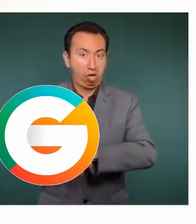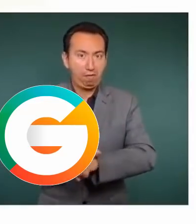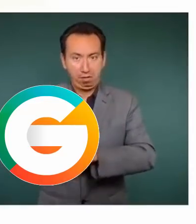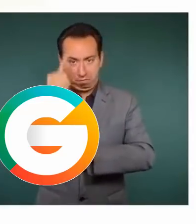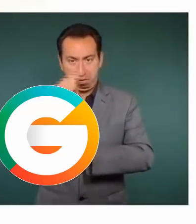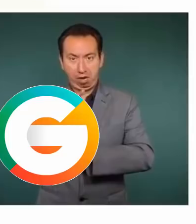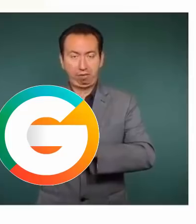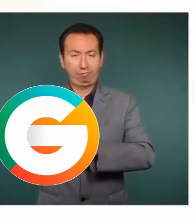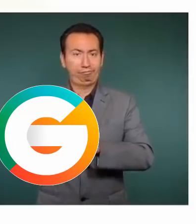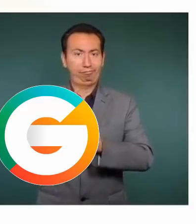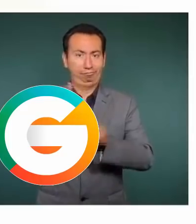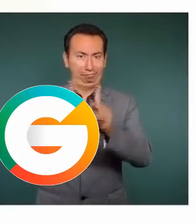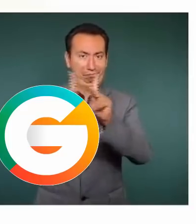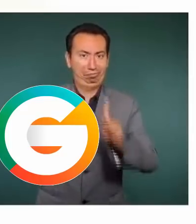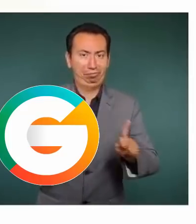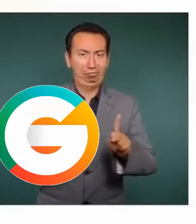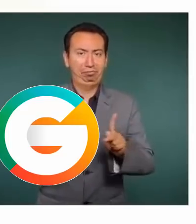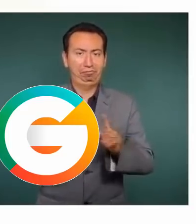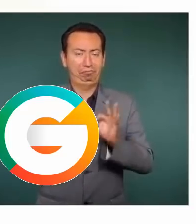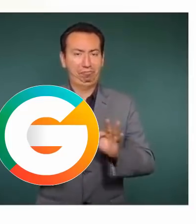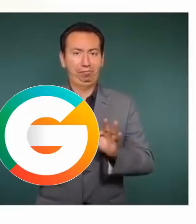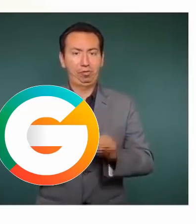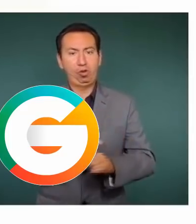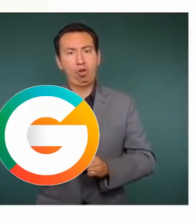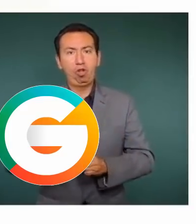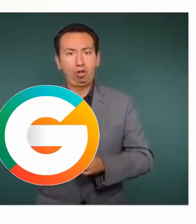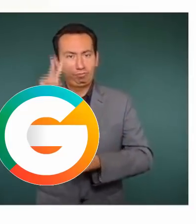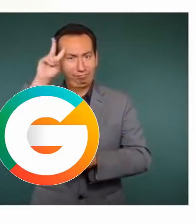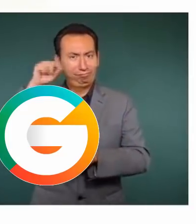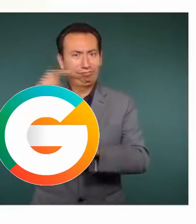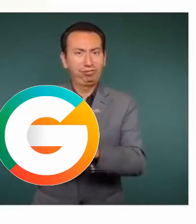orden. El siguiente delito, la violación,